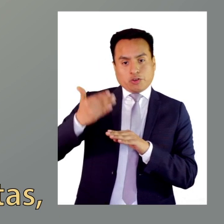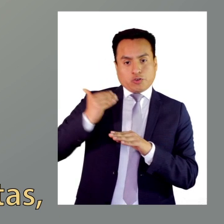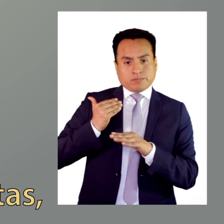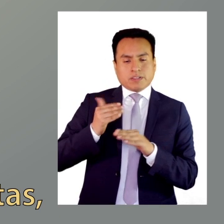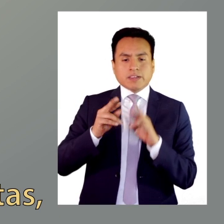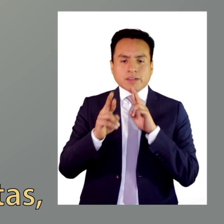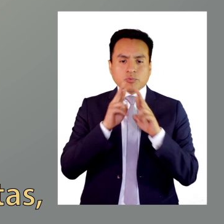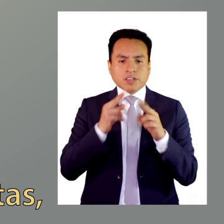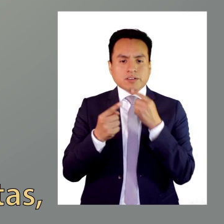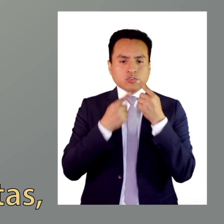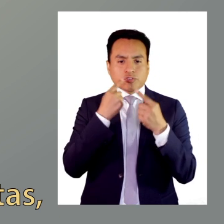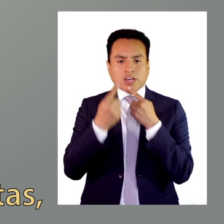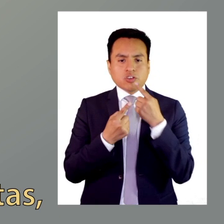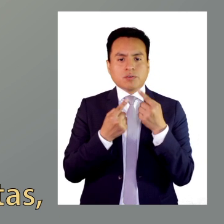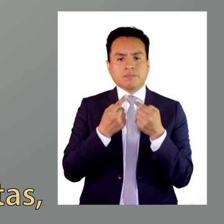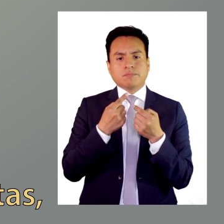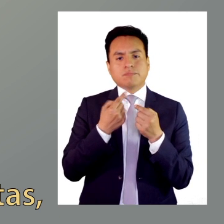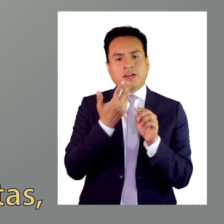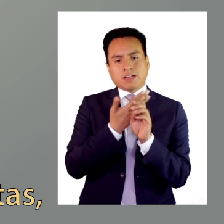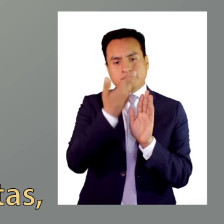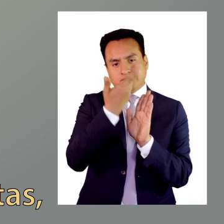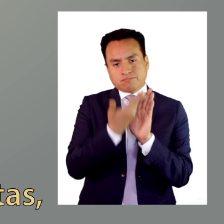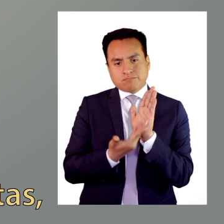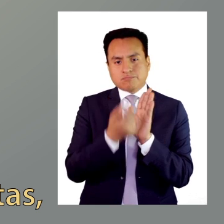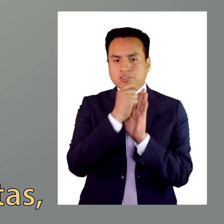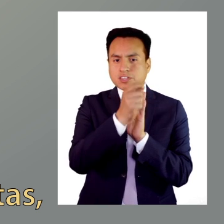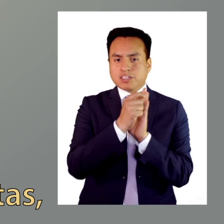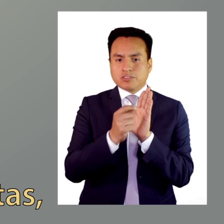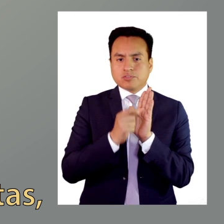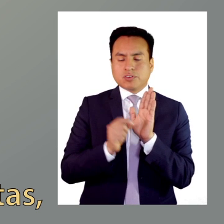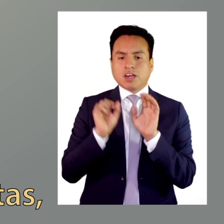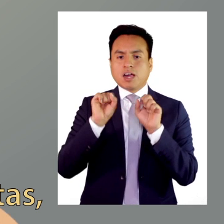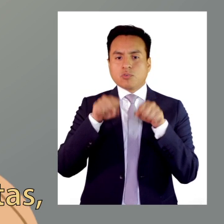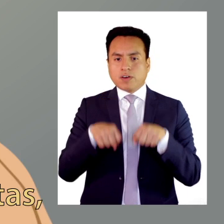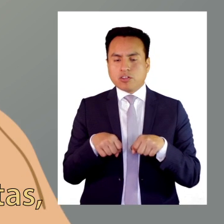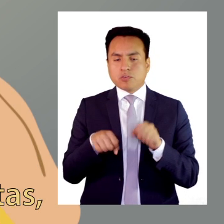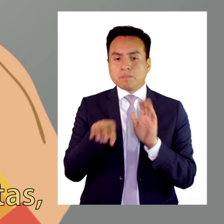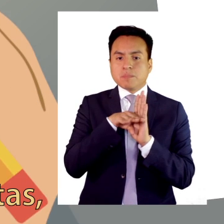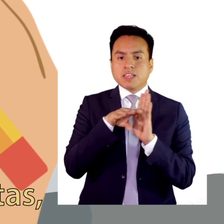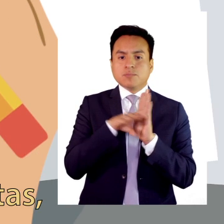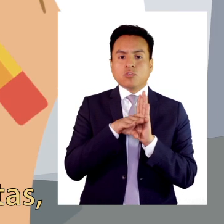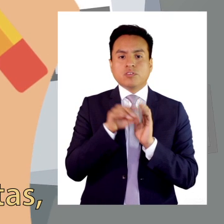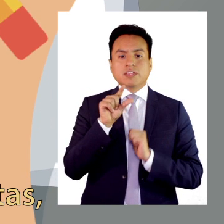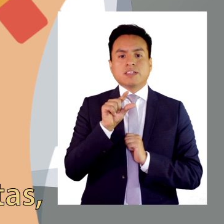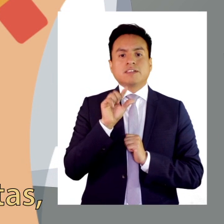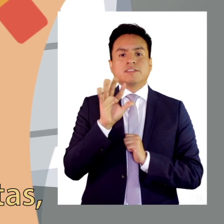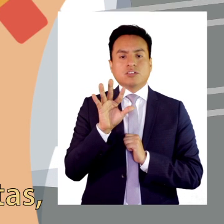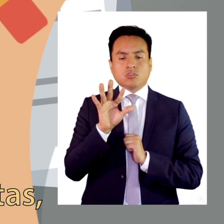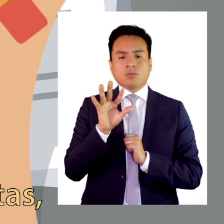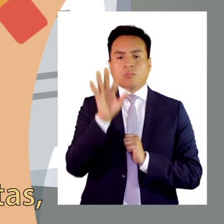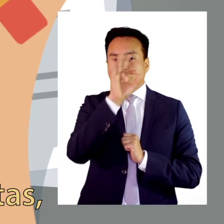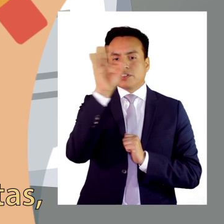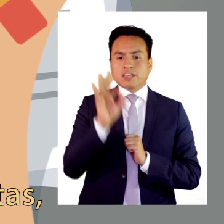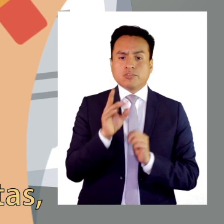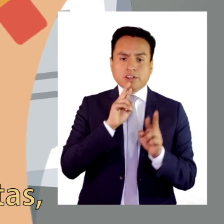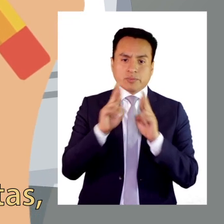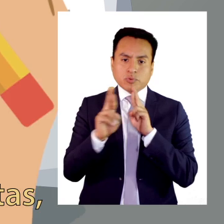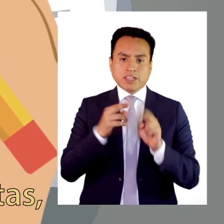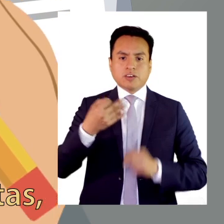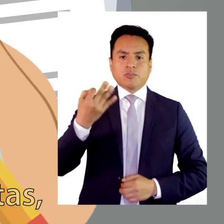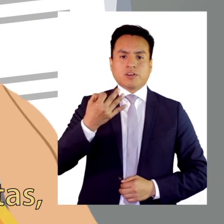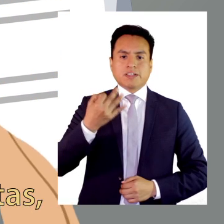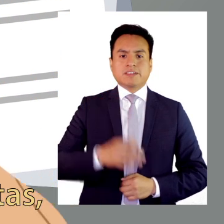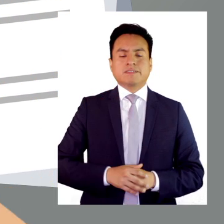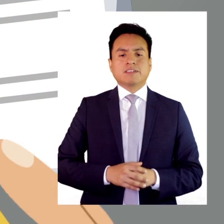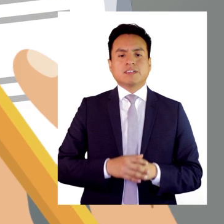anterior se debe responder un cuestionario de preguntas por escrito que debe ser aprobado con un mínimo de 75% de